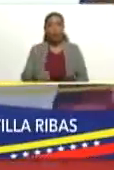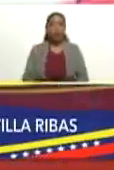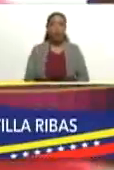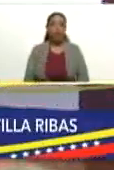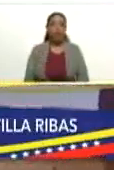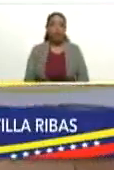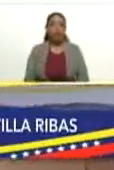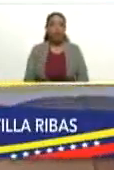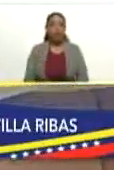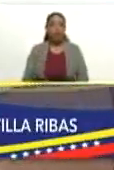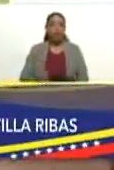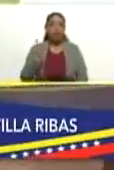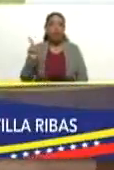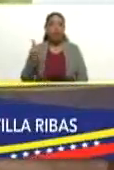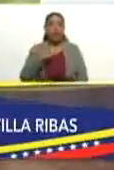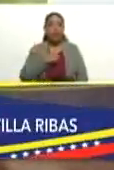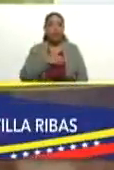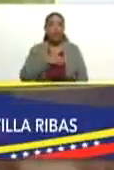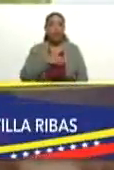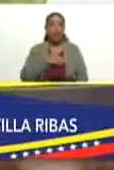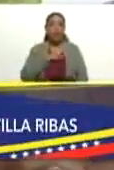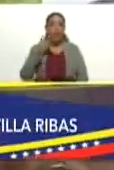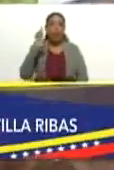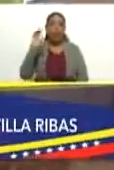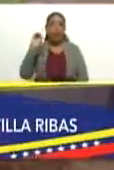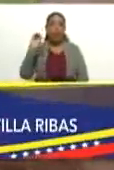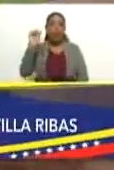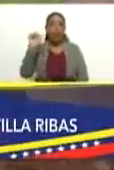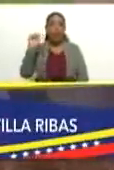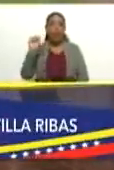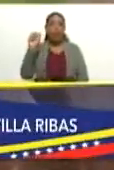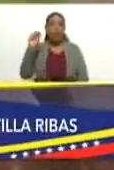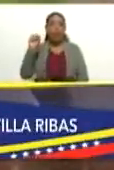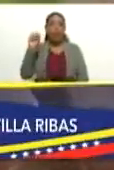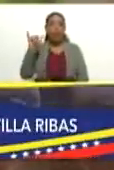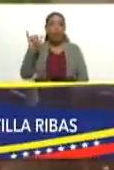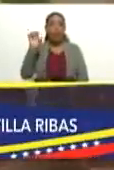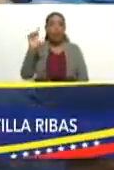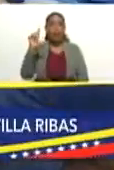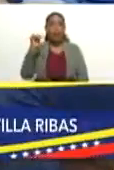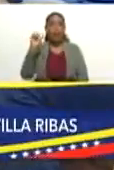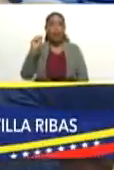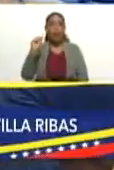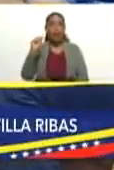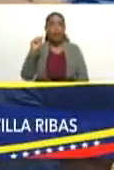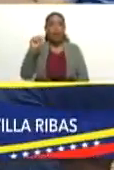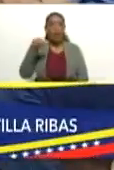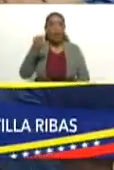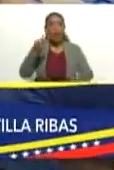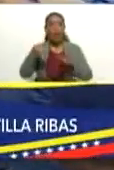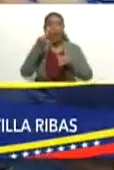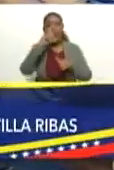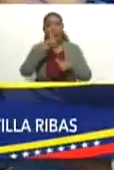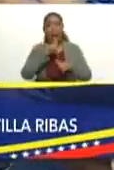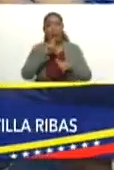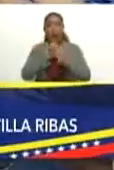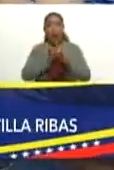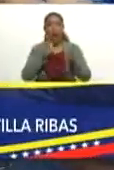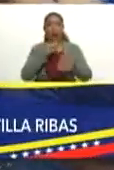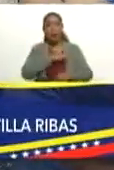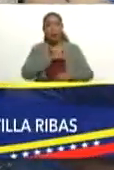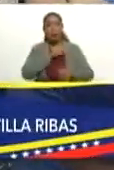que nosotros, Rosangeli, corrijo, quisiera, pues, Lorena, que en estos 12 años de la gran misión Vivienda